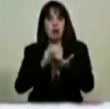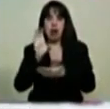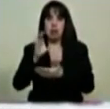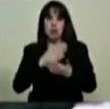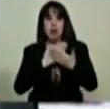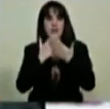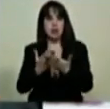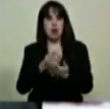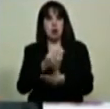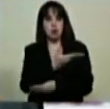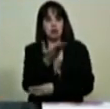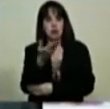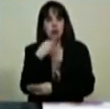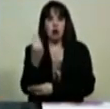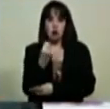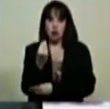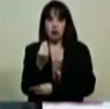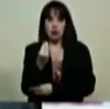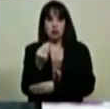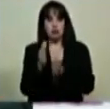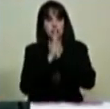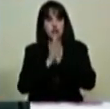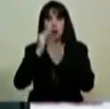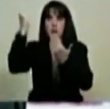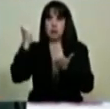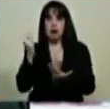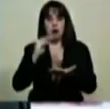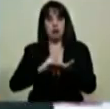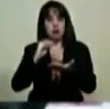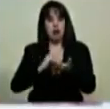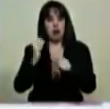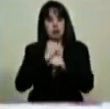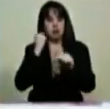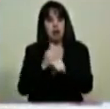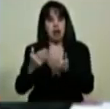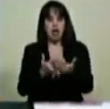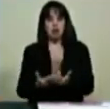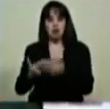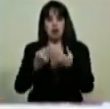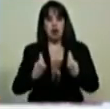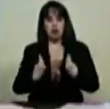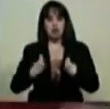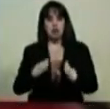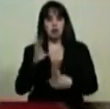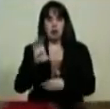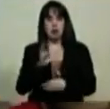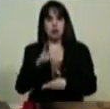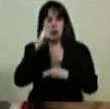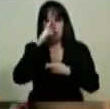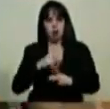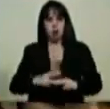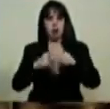ese plan a ustedes jóvenes para que favorezcamos que ellos vengan a trabajar a estudiar y a vivir en su tierra dignamente